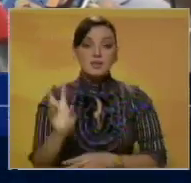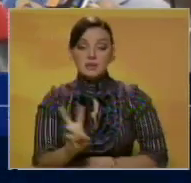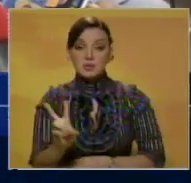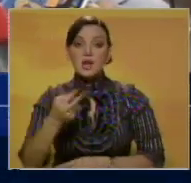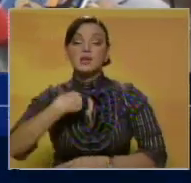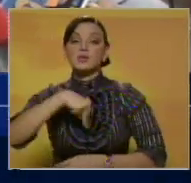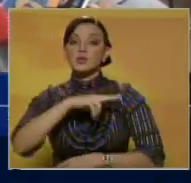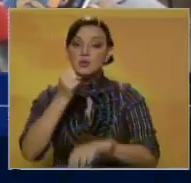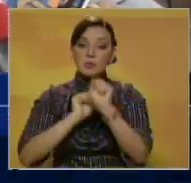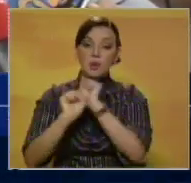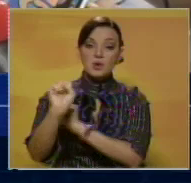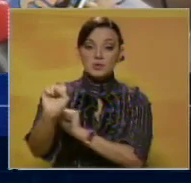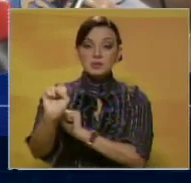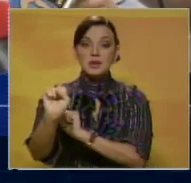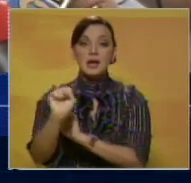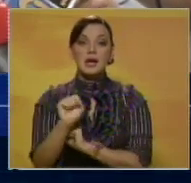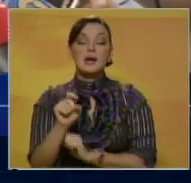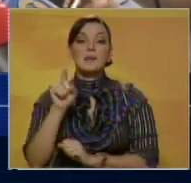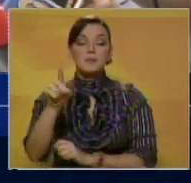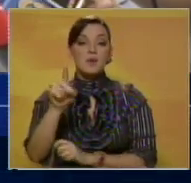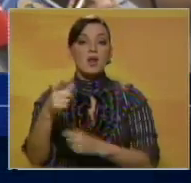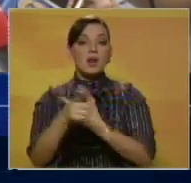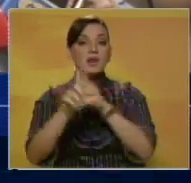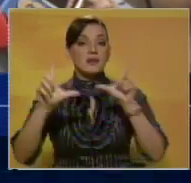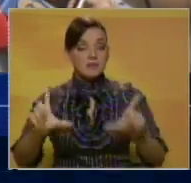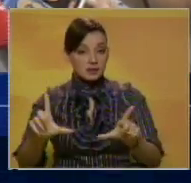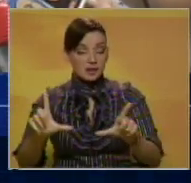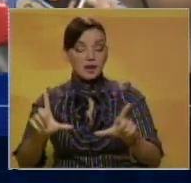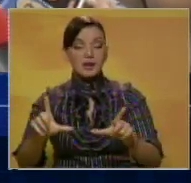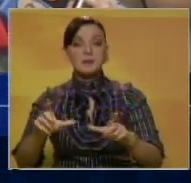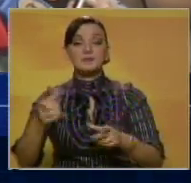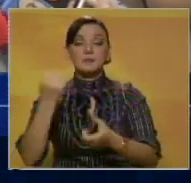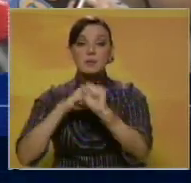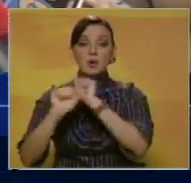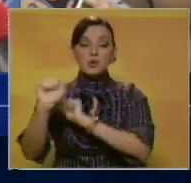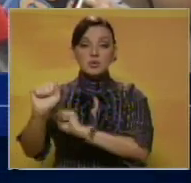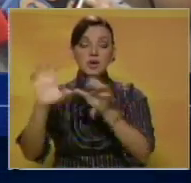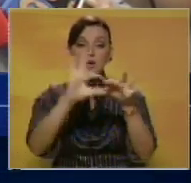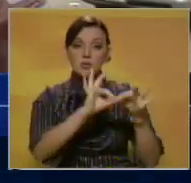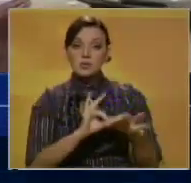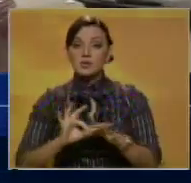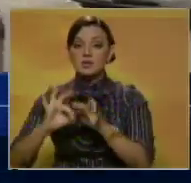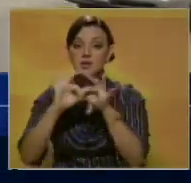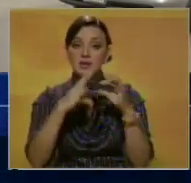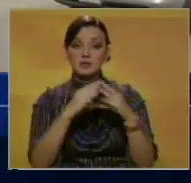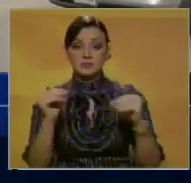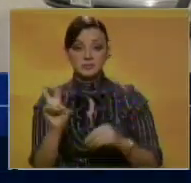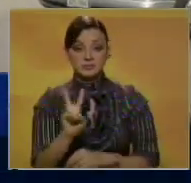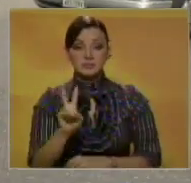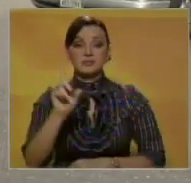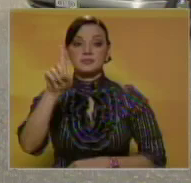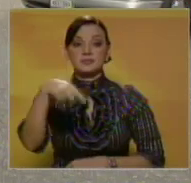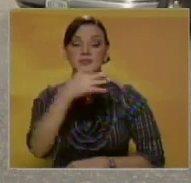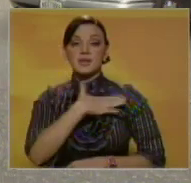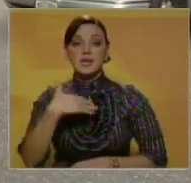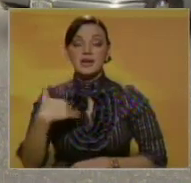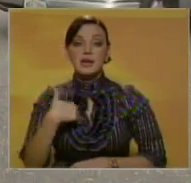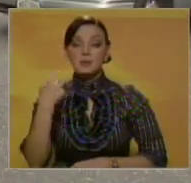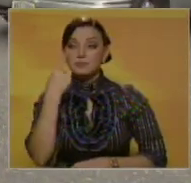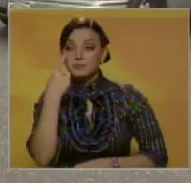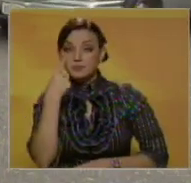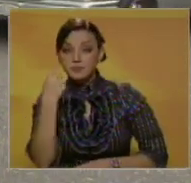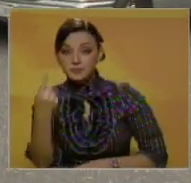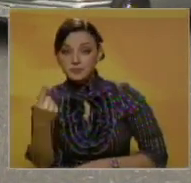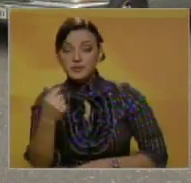a luchar por su libertad, que vamos a luchar por la unidad de nuestra nación. Queremos también vigilar,